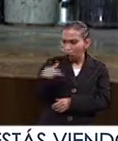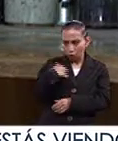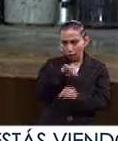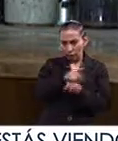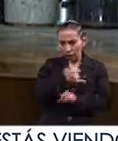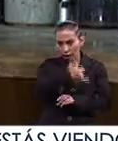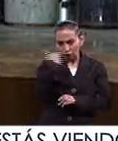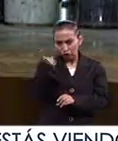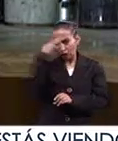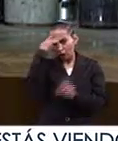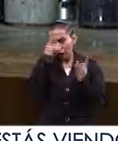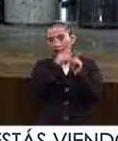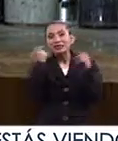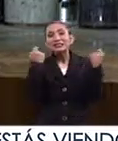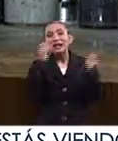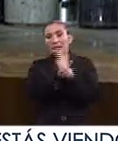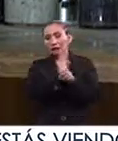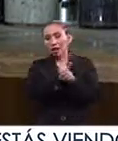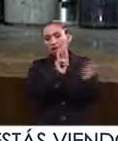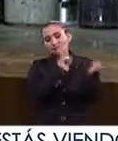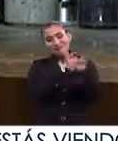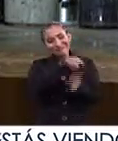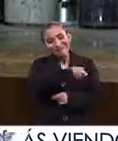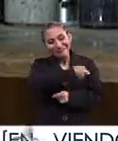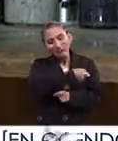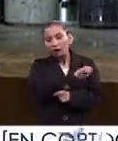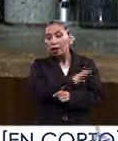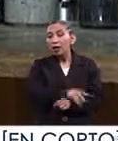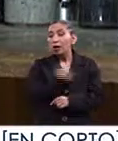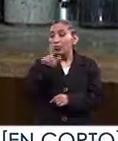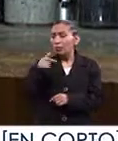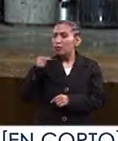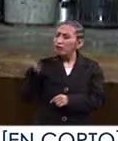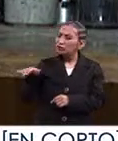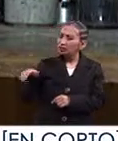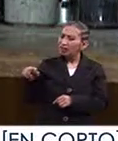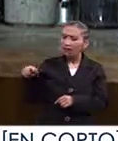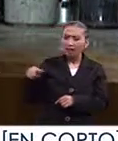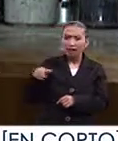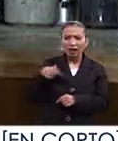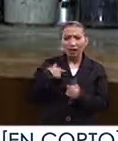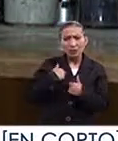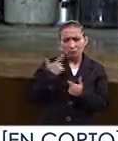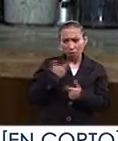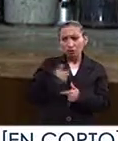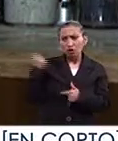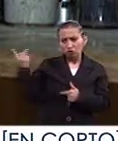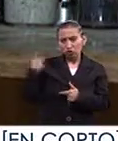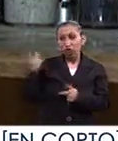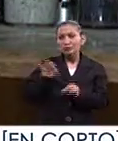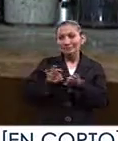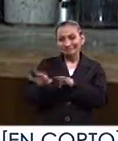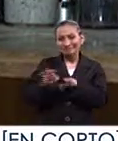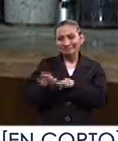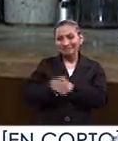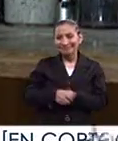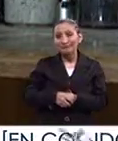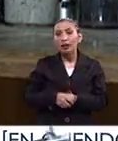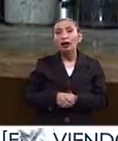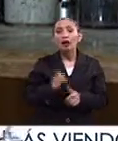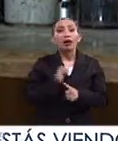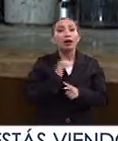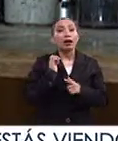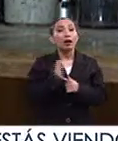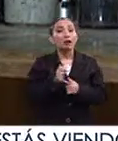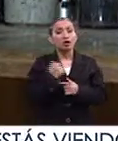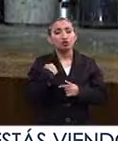habló. Yo lo conocí en un festival de cine. Y me dijo, ay, Nicolás, a mí algún día me gustaría trabajar contigo.